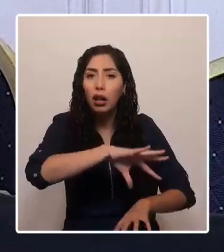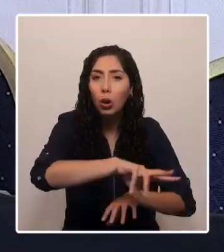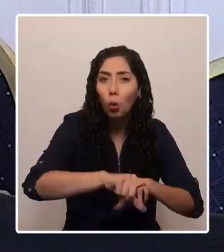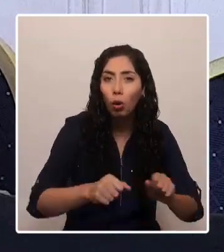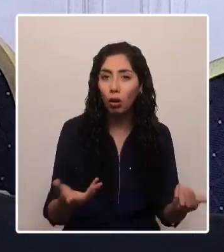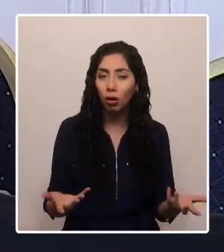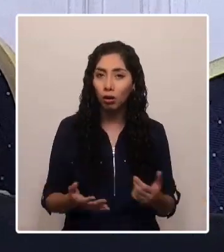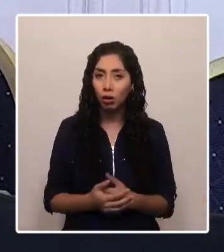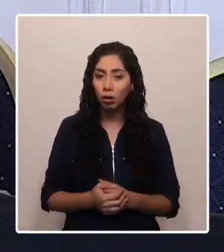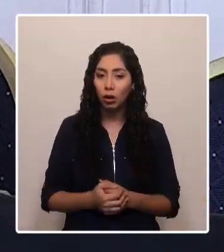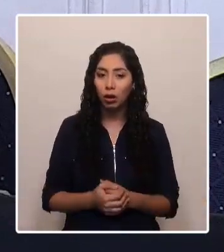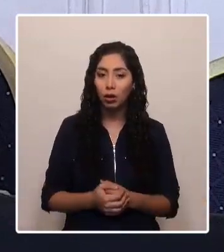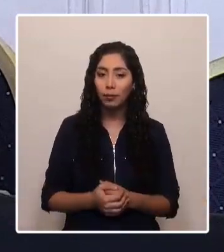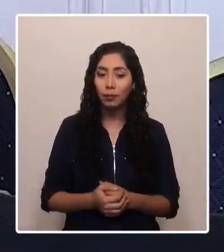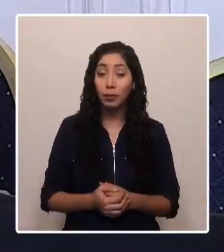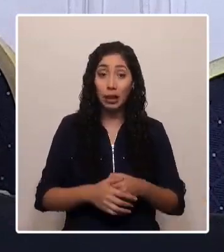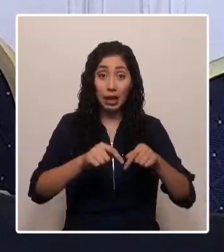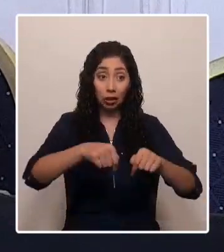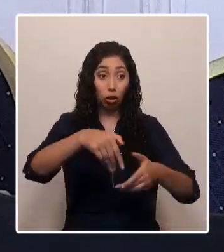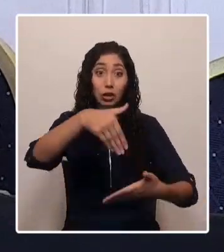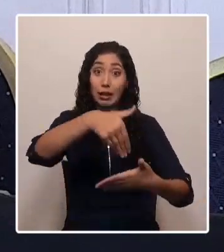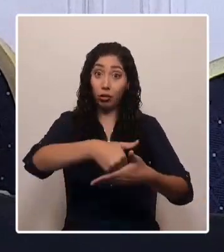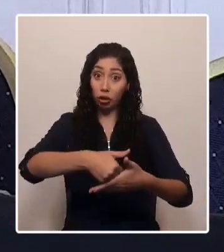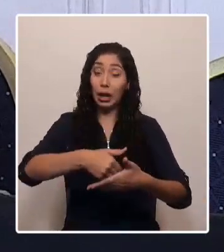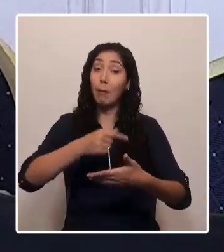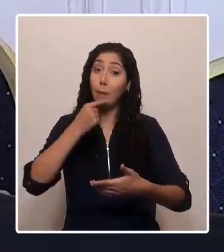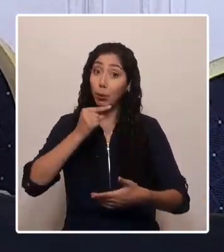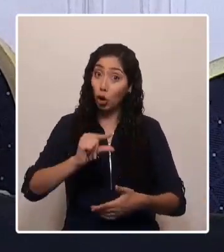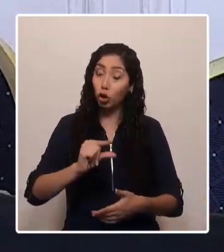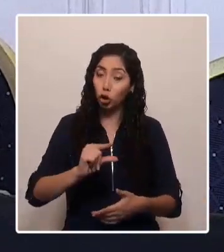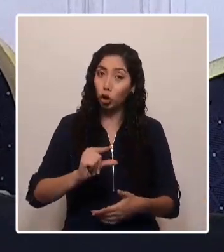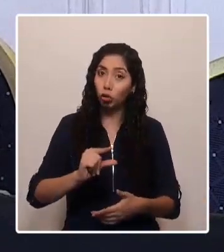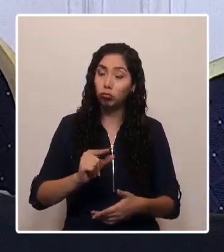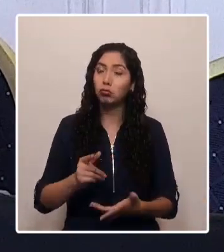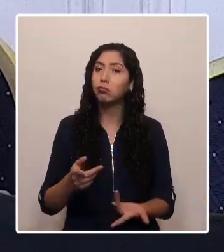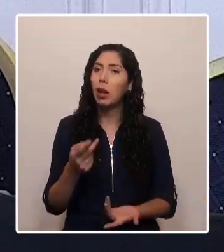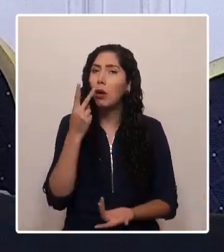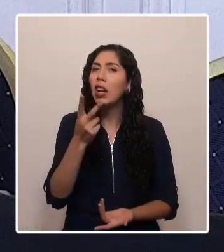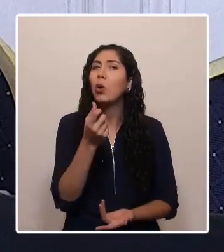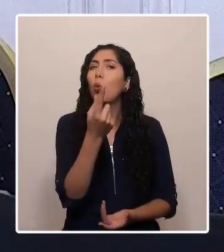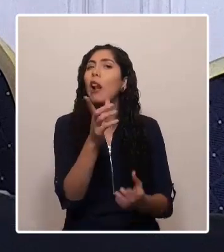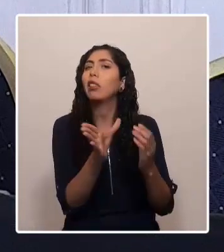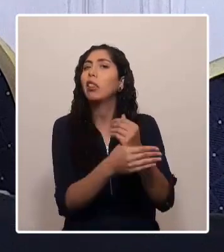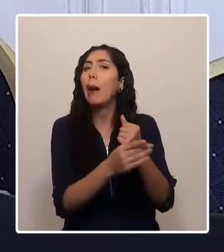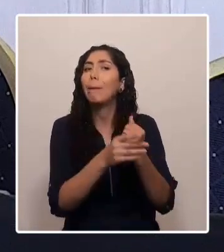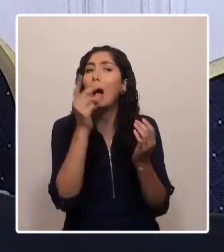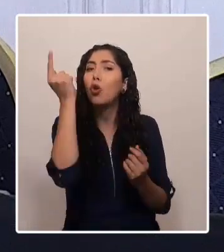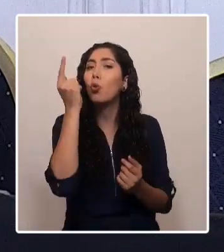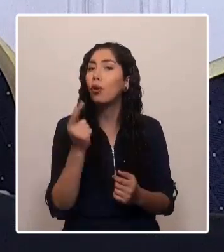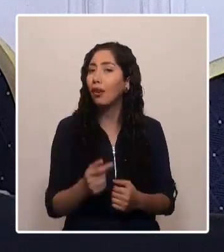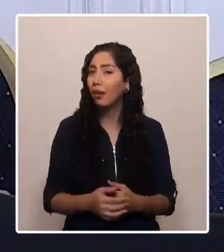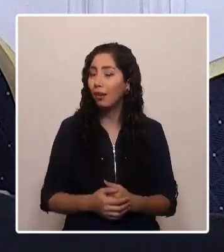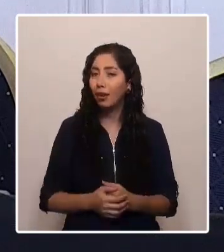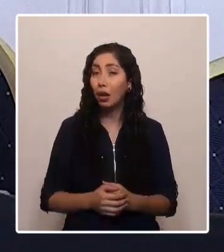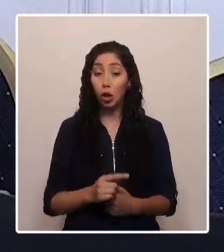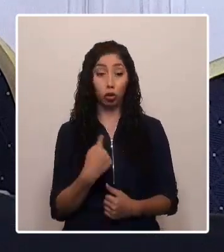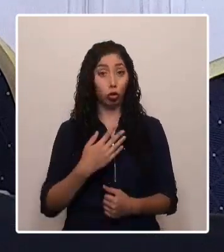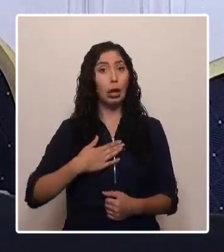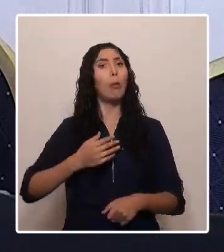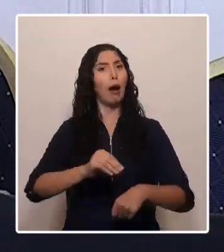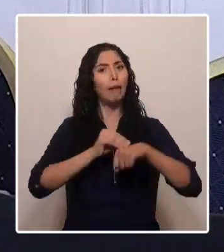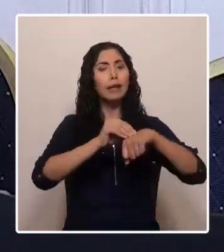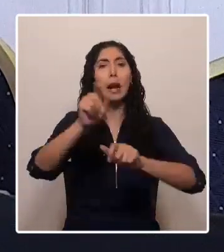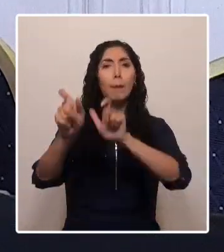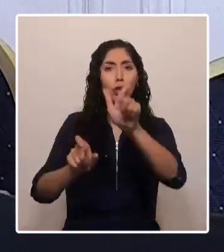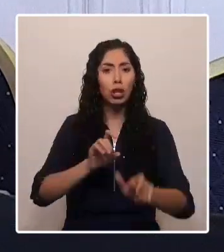Esto se vota de nuevo en pocos días más y veremos qué trampa nueva se les ocurre. Pero nosotros les queremos advertir a los chilenos que lo primero que